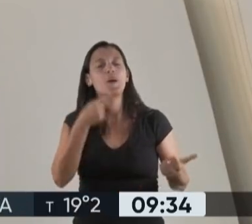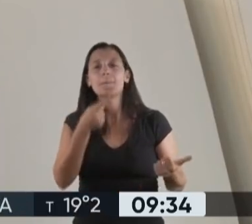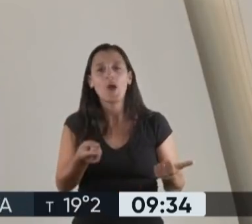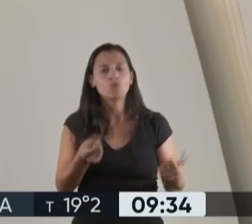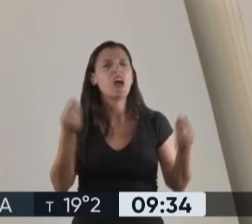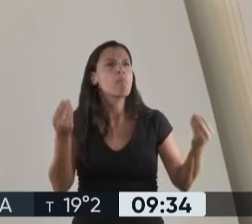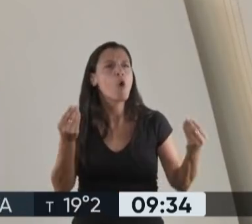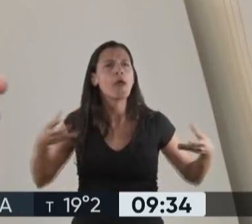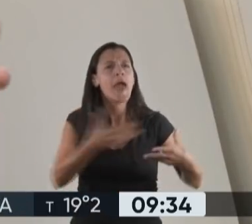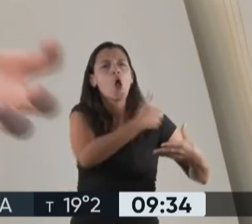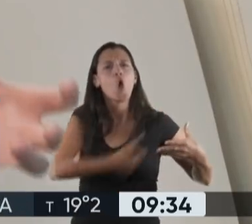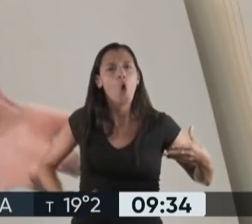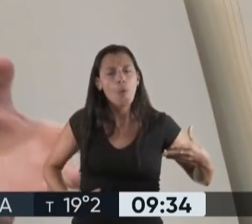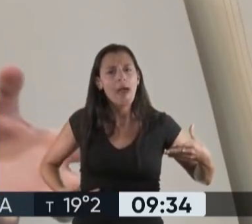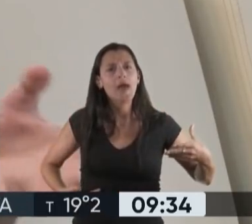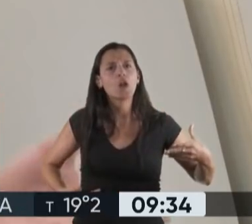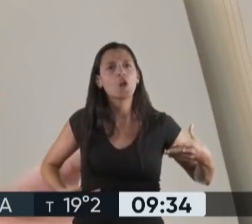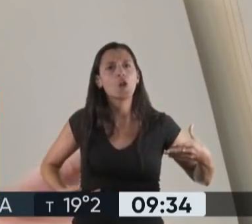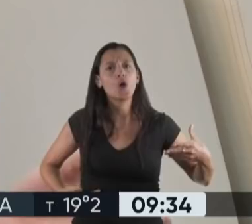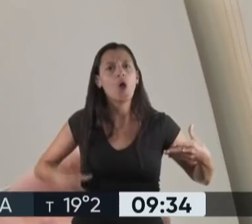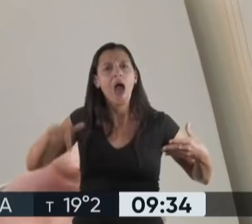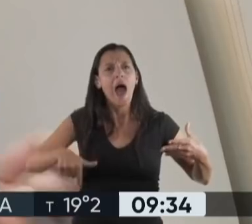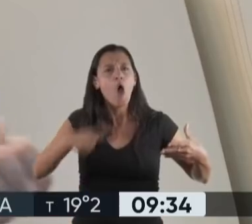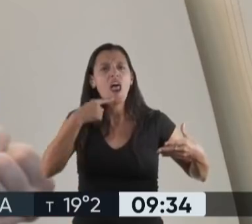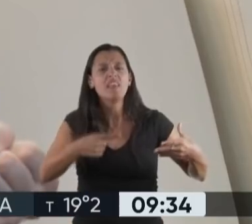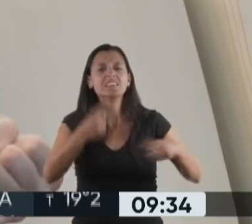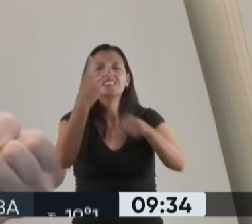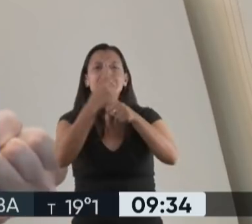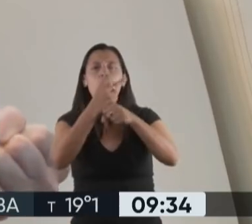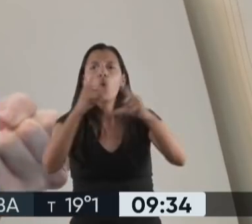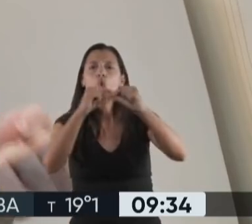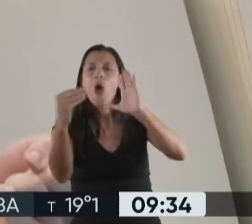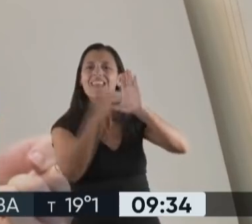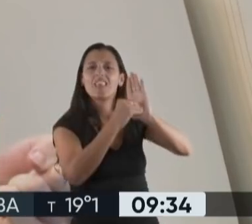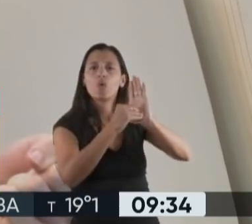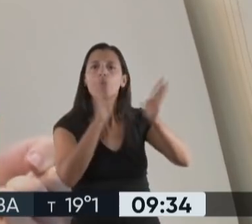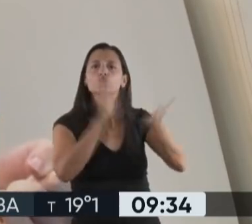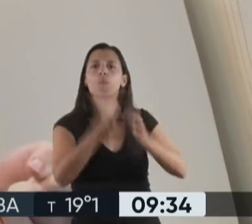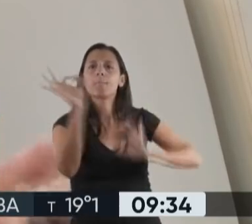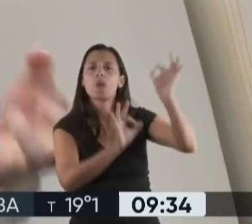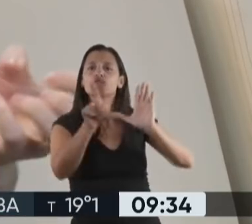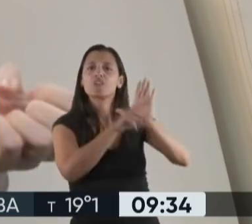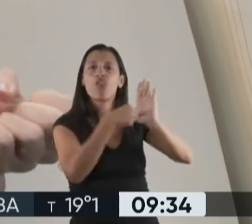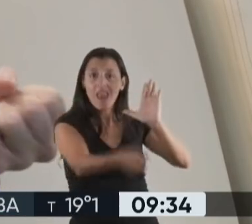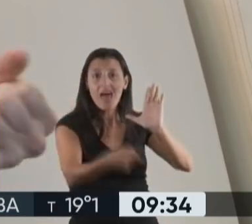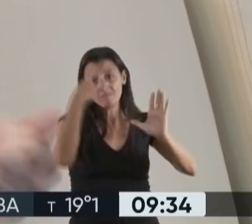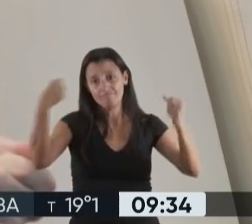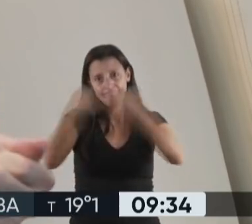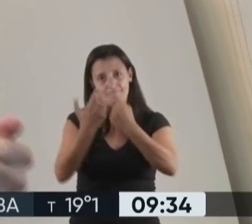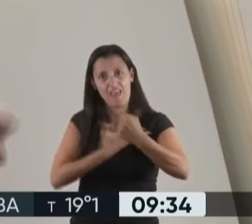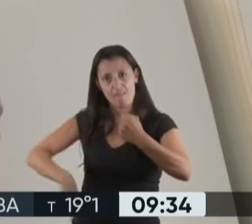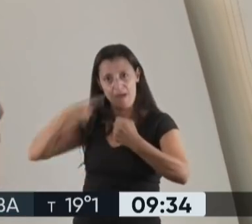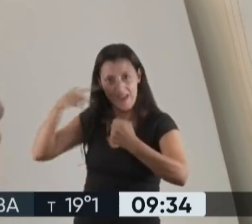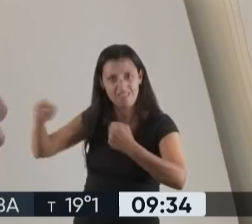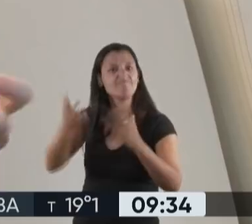por qué el gobierno se acordó en sacar el segundo artículo del proyecto de ley sobre su programa económico con el FMI. Y mi segunda